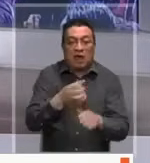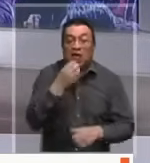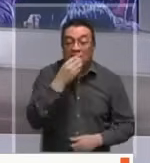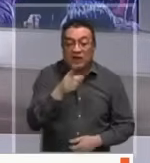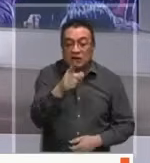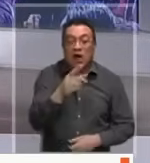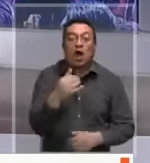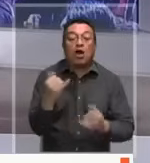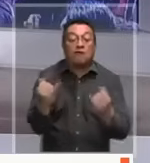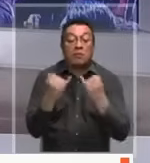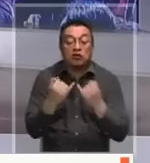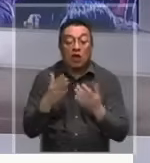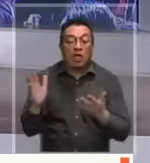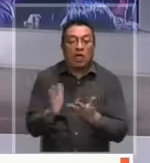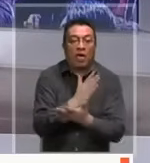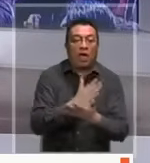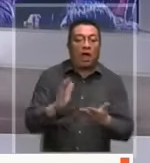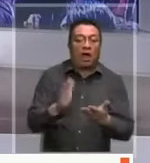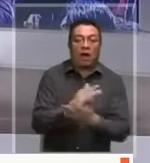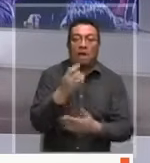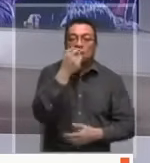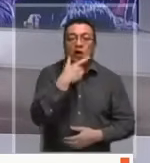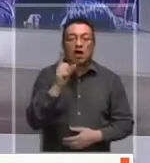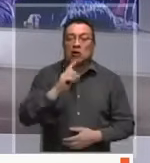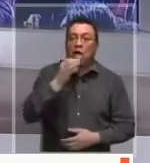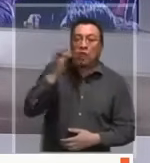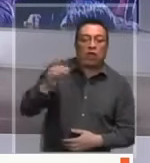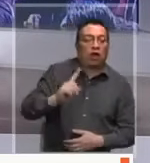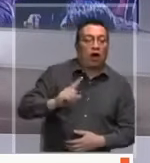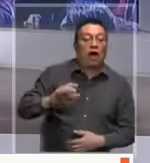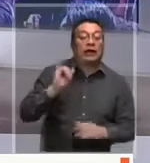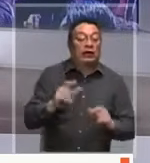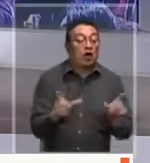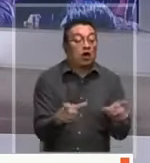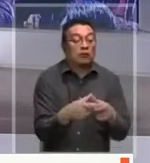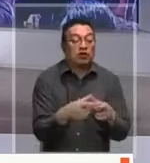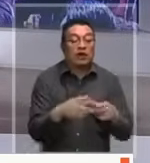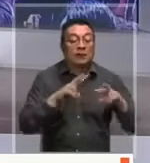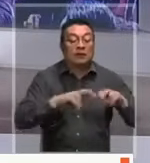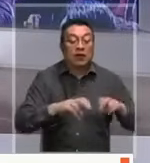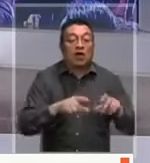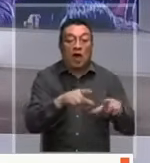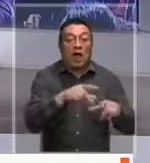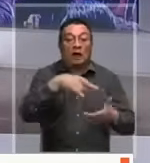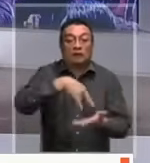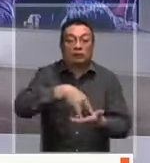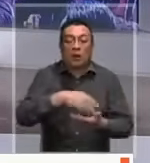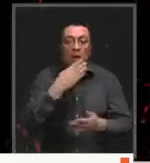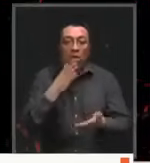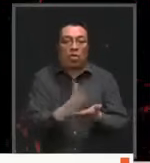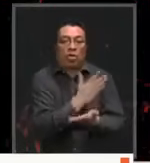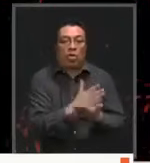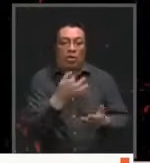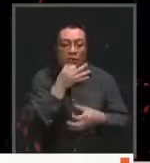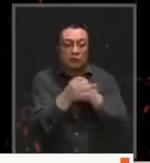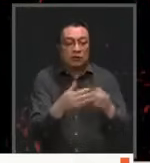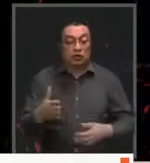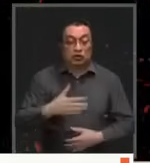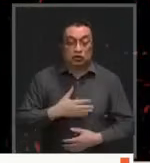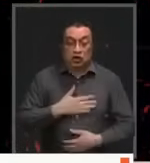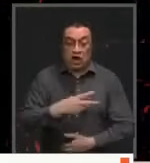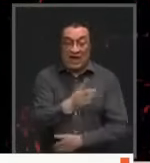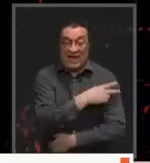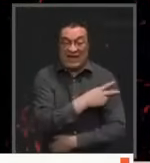omitir información al primer mandatario y a la comisión investigadora de la Cámara. Yo, como jefe de